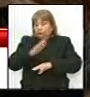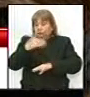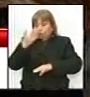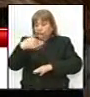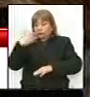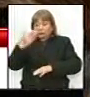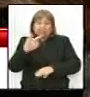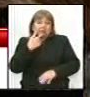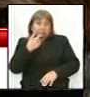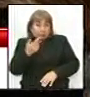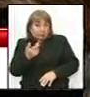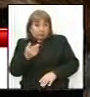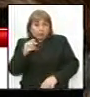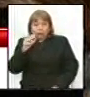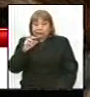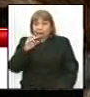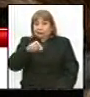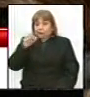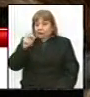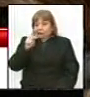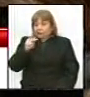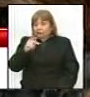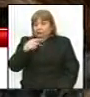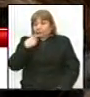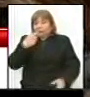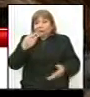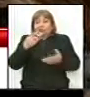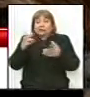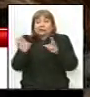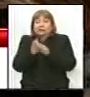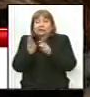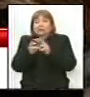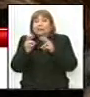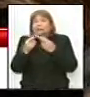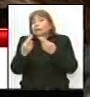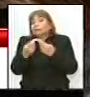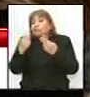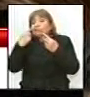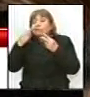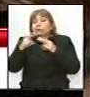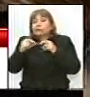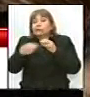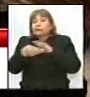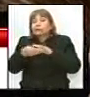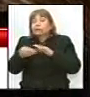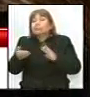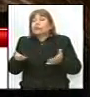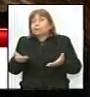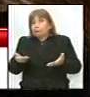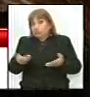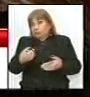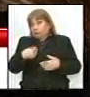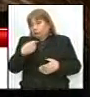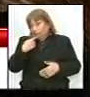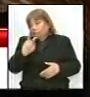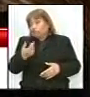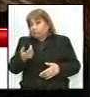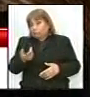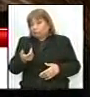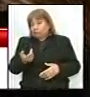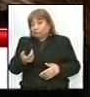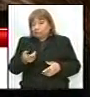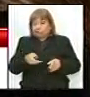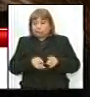podría decir que el señor kuczynski hoy como el presidente de la república se ha reunido con un investigado por corrupción entonces